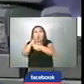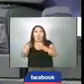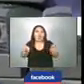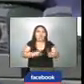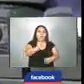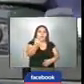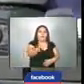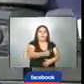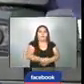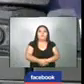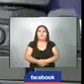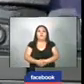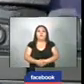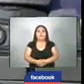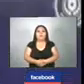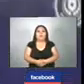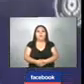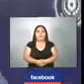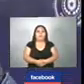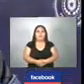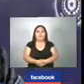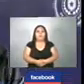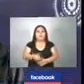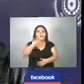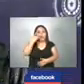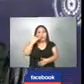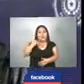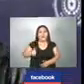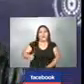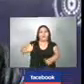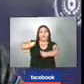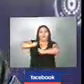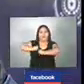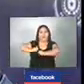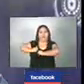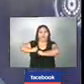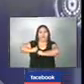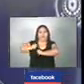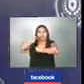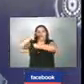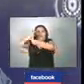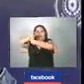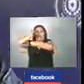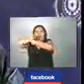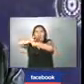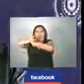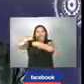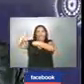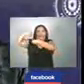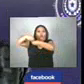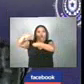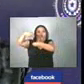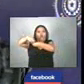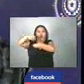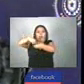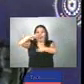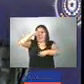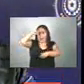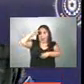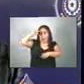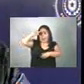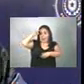a las personas. El soldado con esa cámara anda grabando, al mismo tiempo que está trabajando,